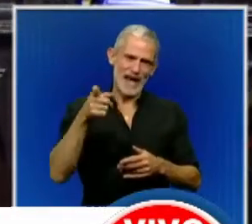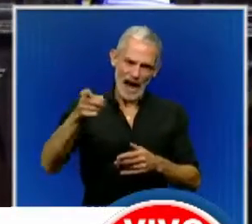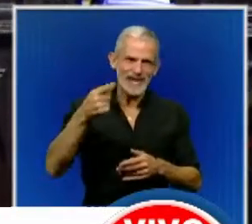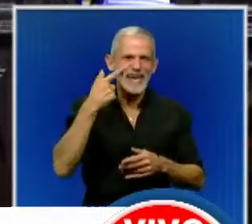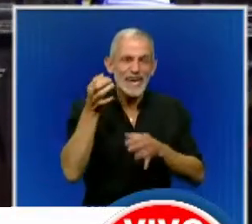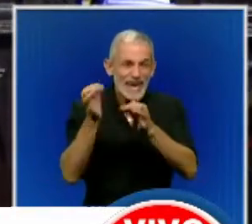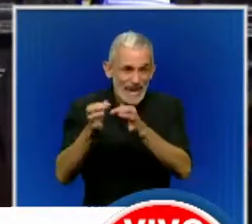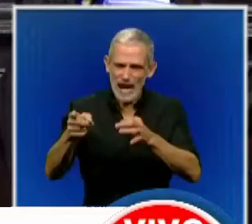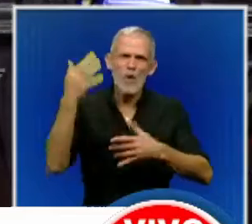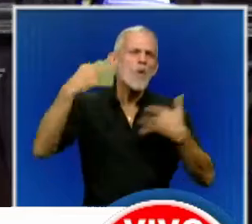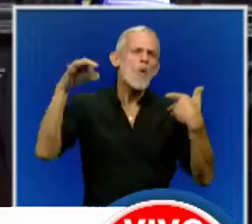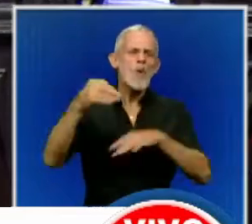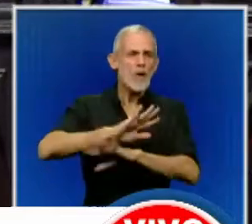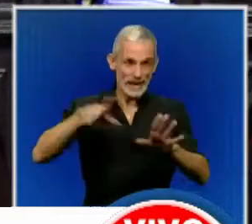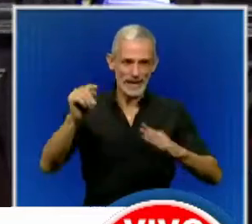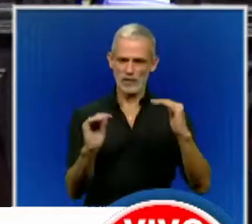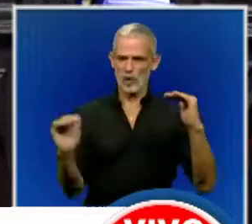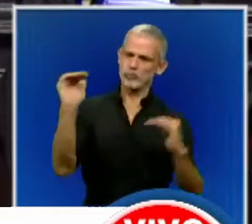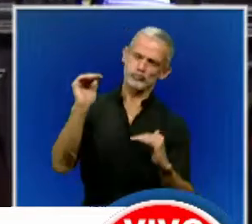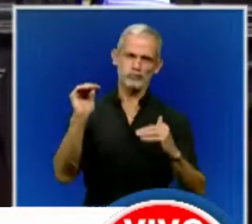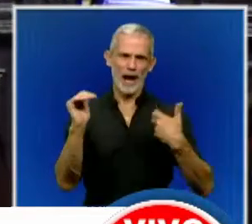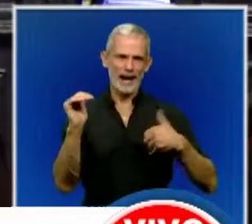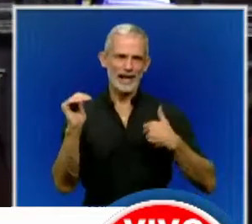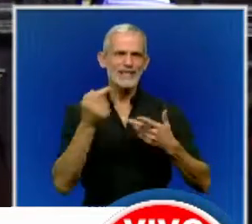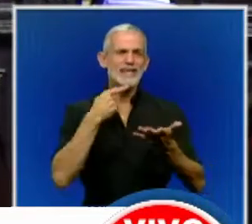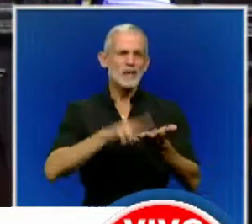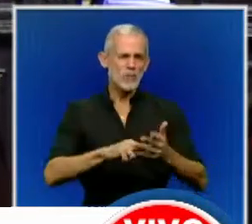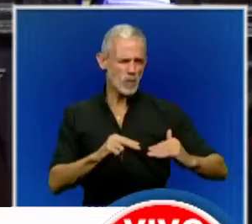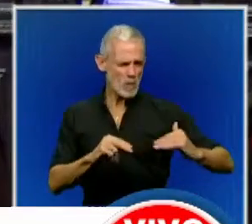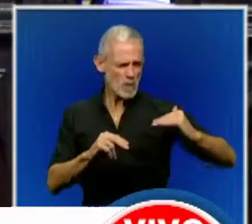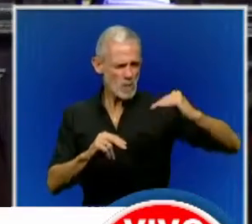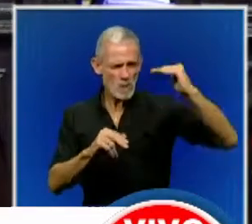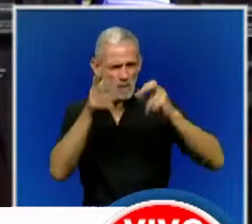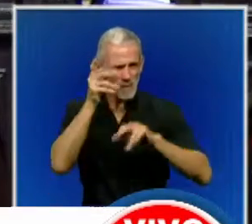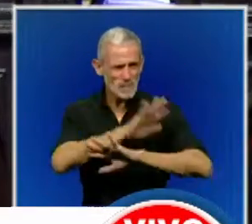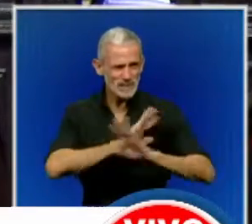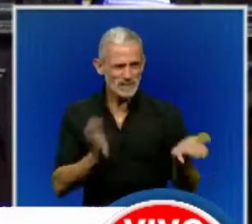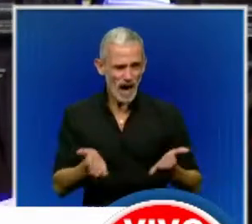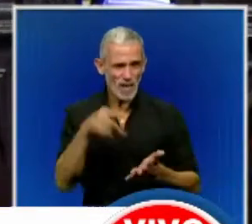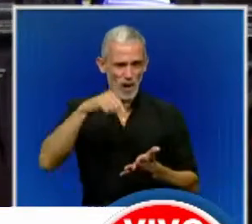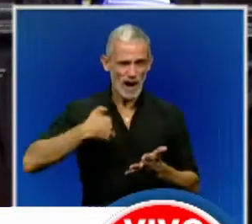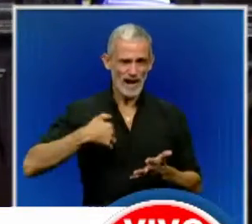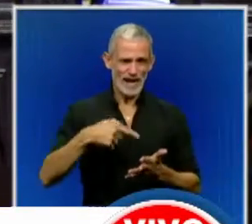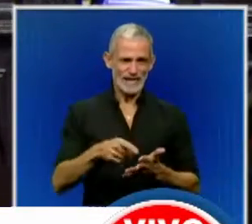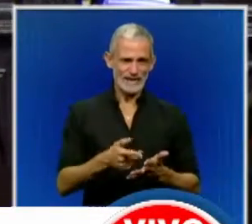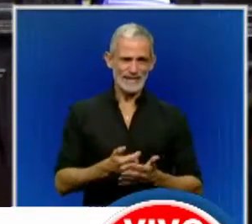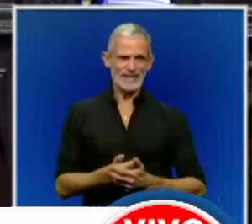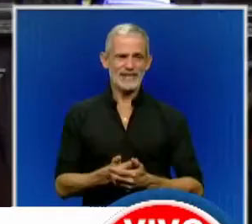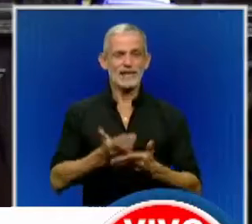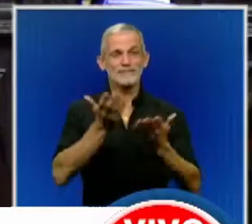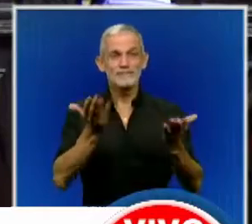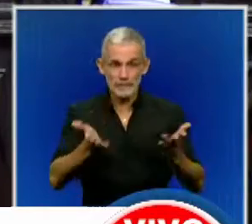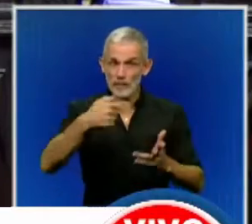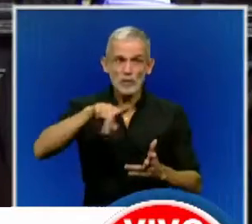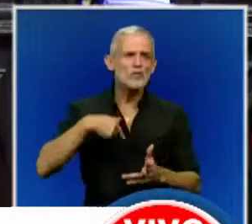Islas Camões, que son las únicas que superan lo que nosotros tenemos en presión tributaria real en la República Argentina. Entonces, si